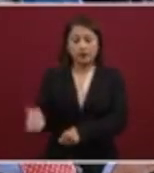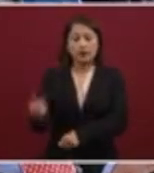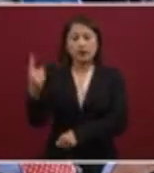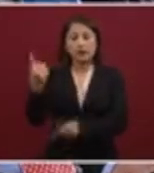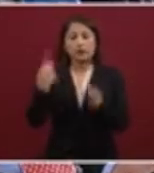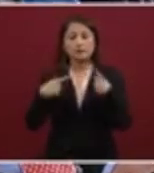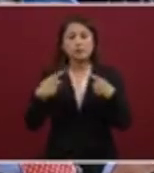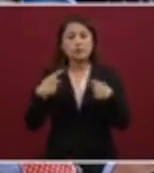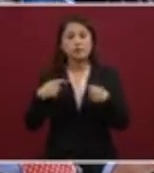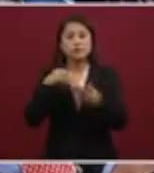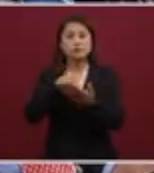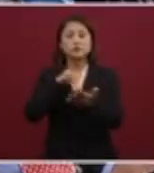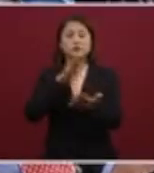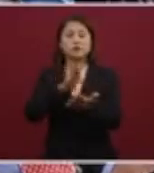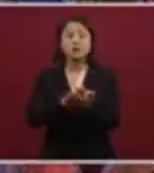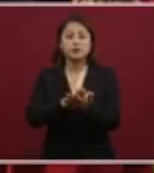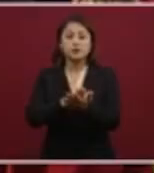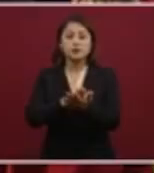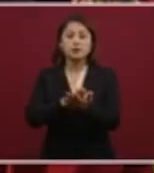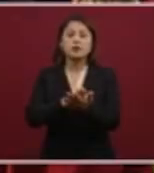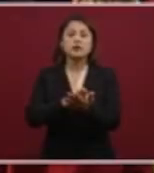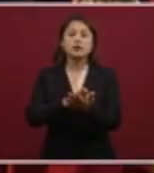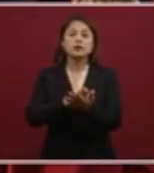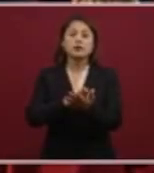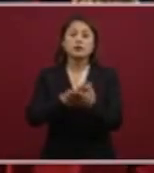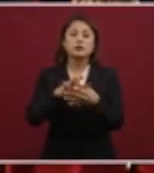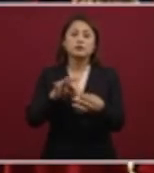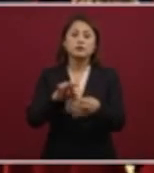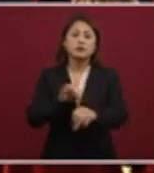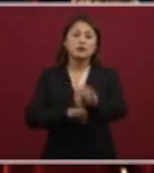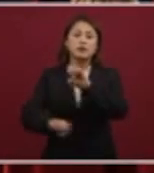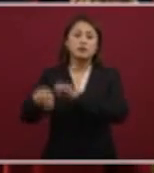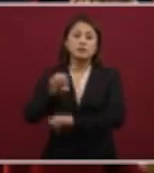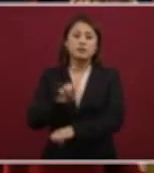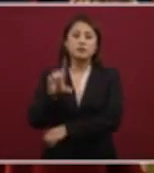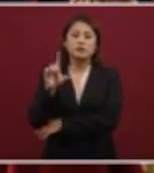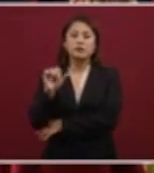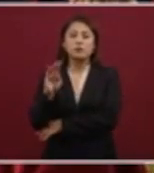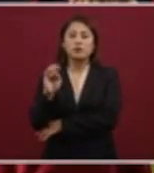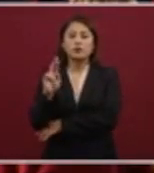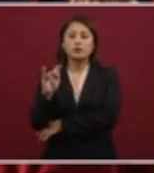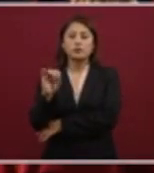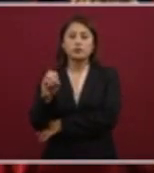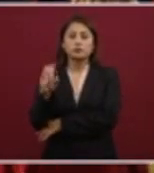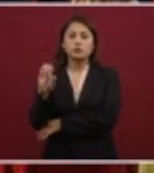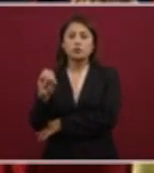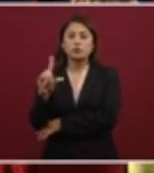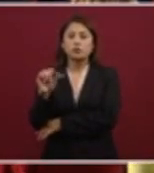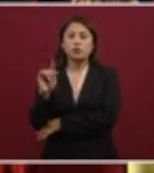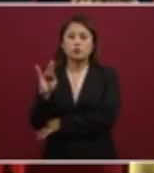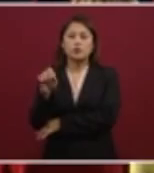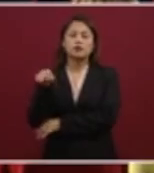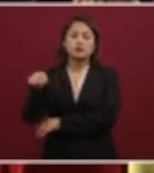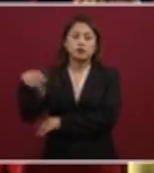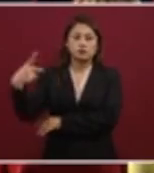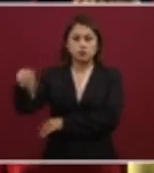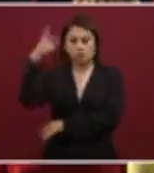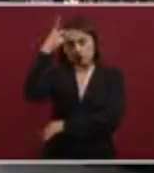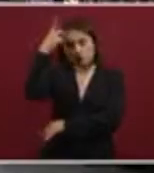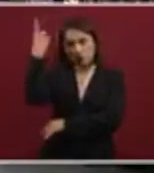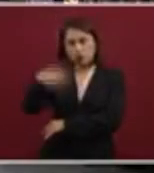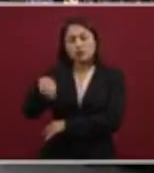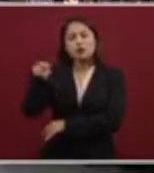En el acta de junta de aclaraciones, pues está esta empresa que es Laboratorio Solfran, que él acepta como suya y que incluso está en su